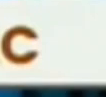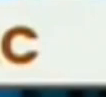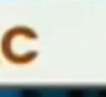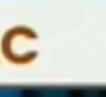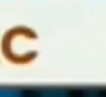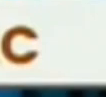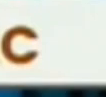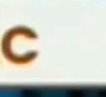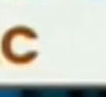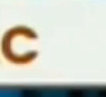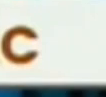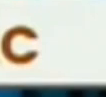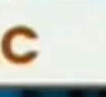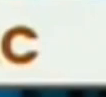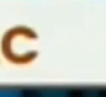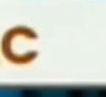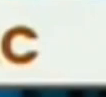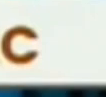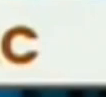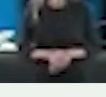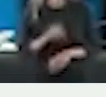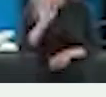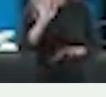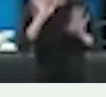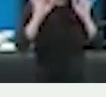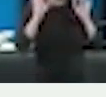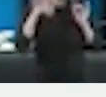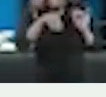en su discurso para avalar a los regímenes.